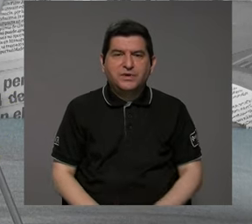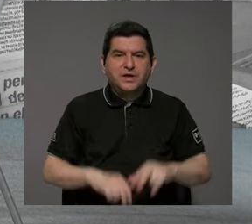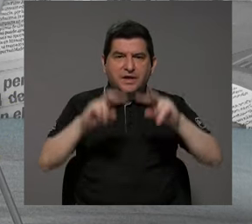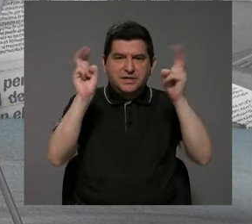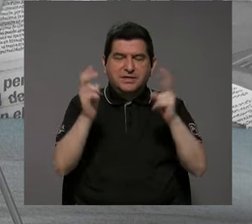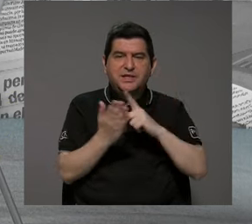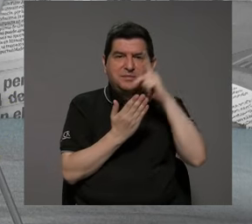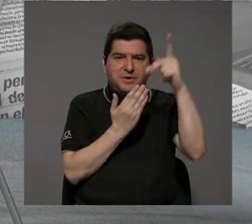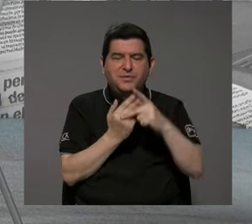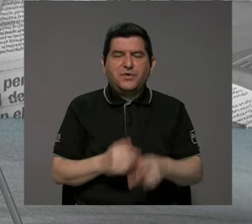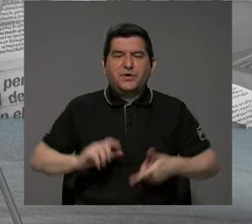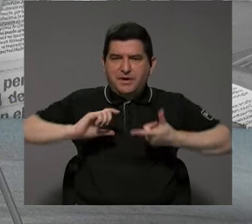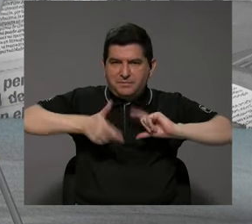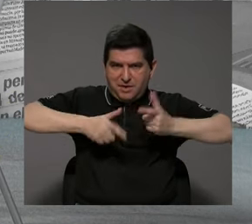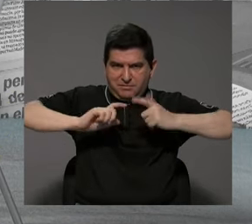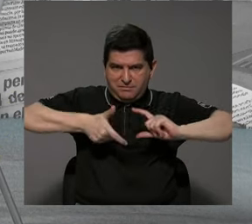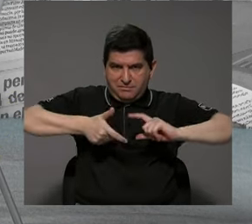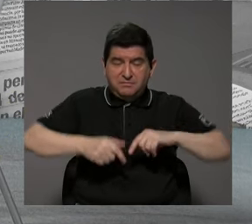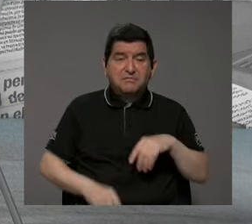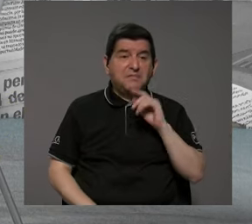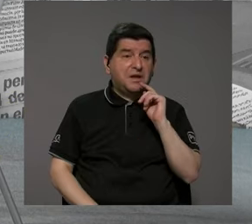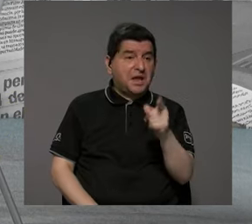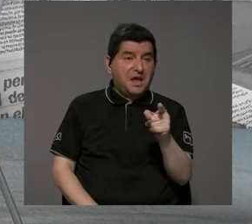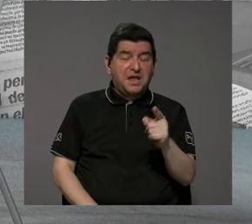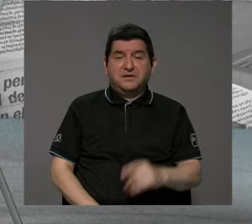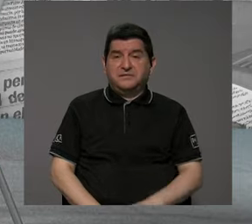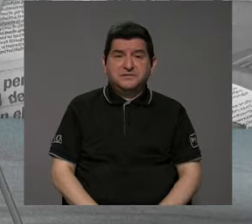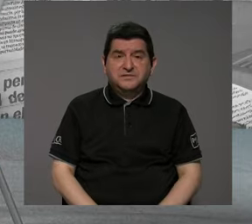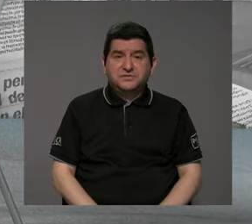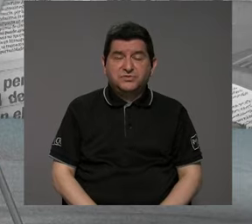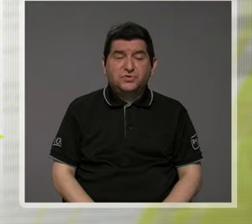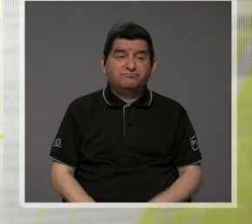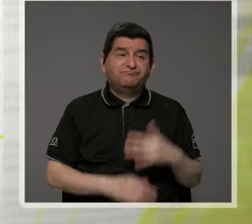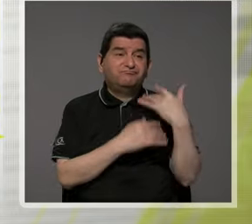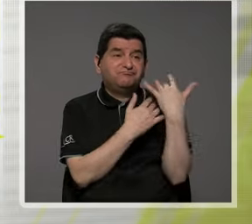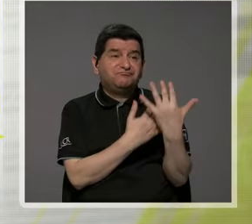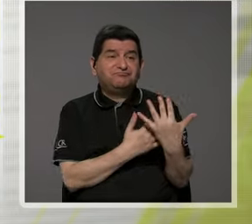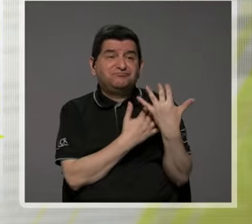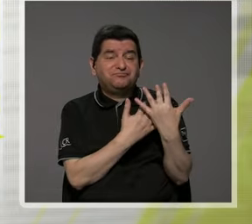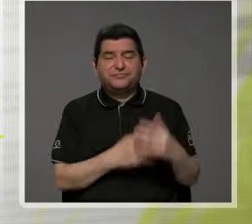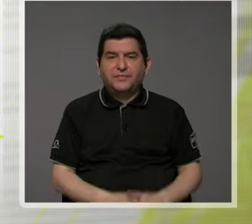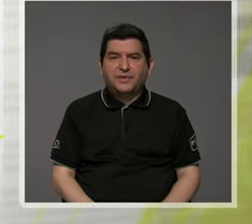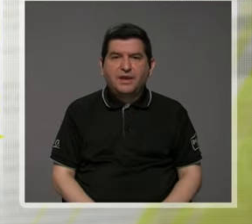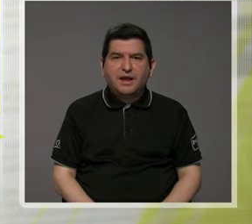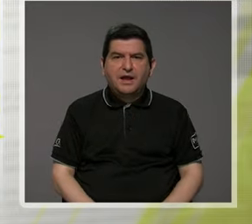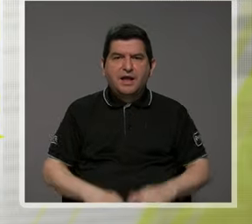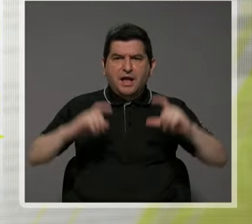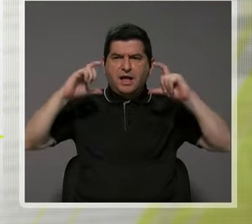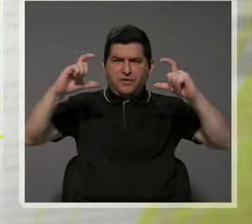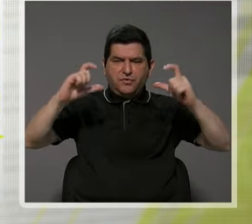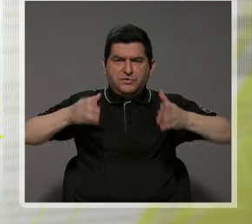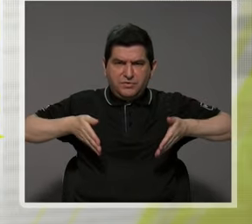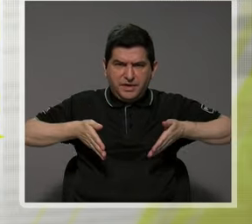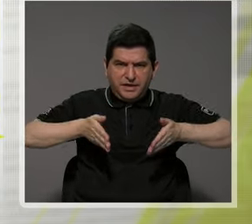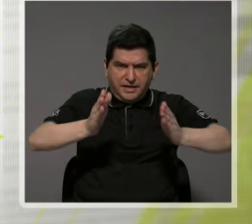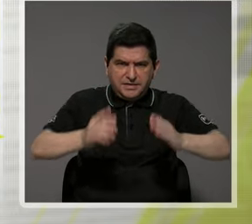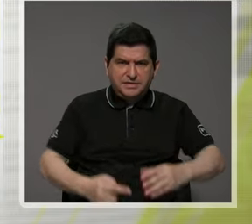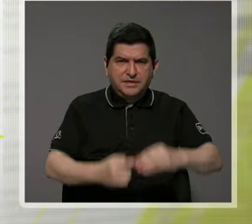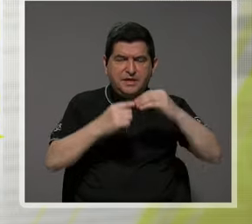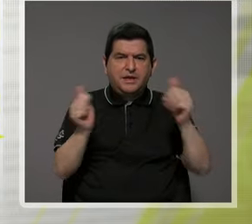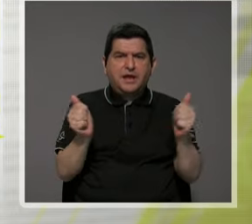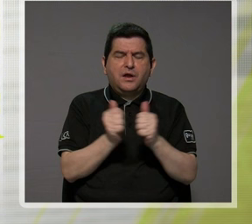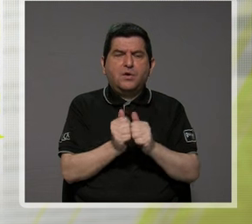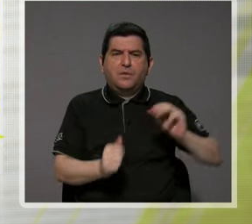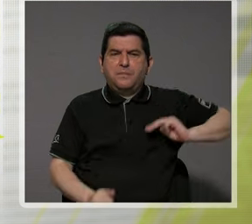de un programa de reciclaje eso quedó ahí en en veremos se tenía que rotular la vía principal de acceso en coordinación con el